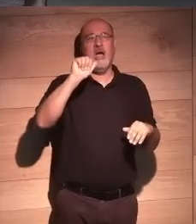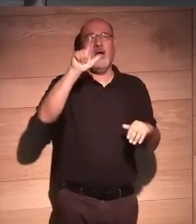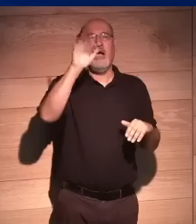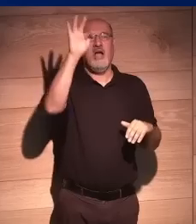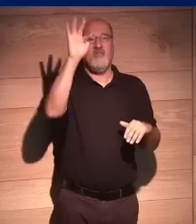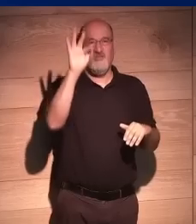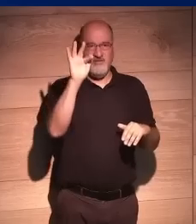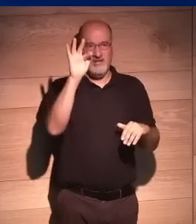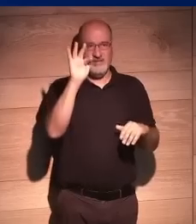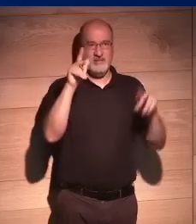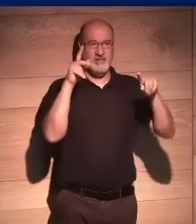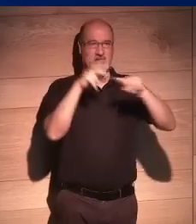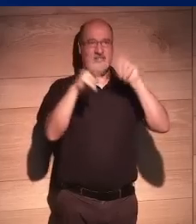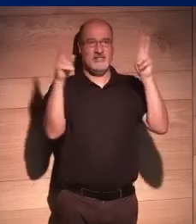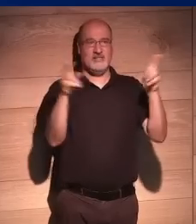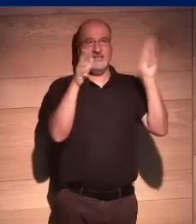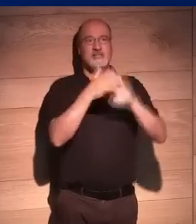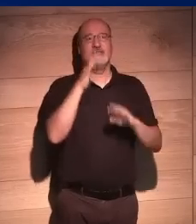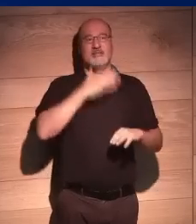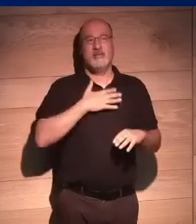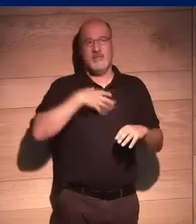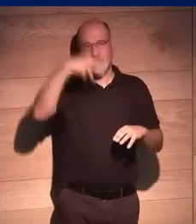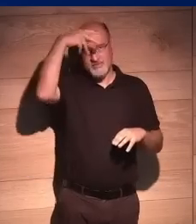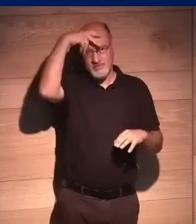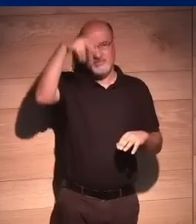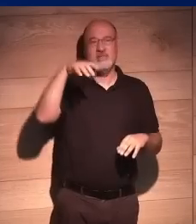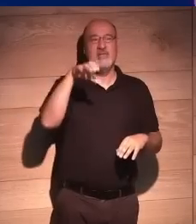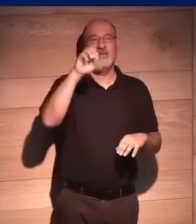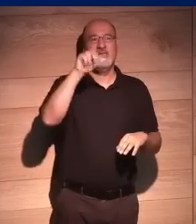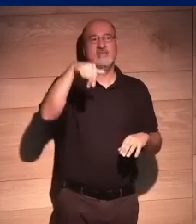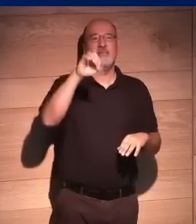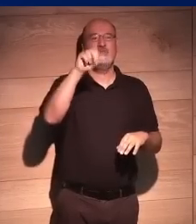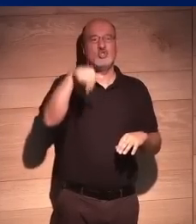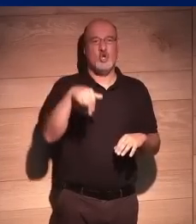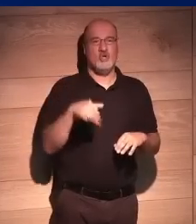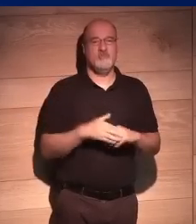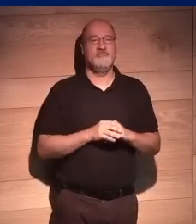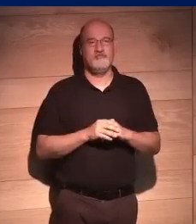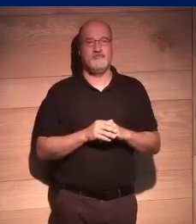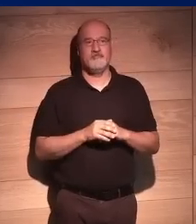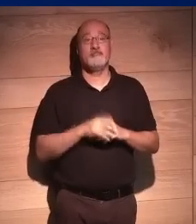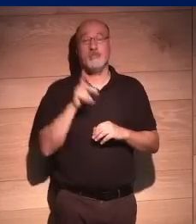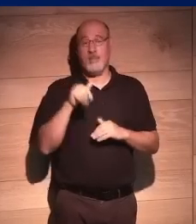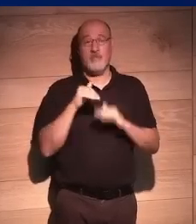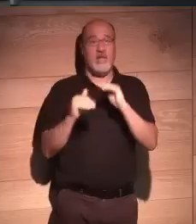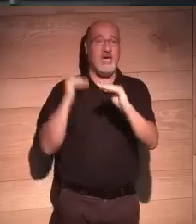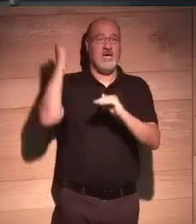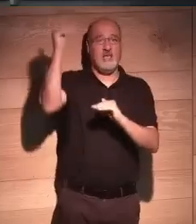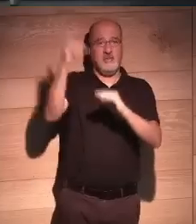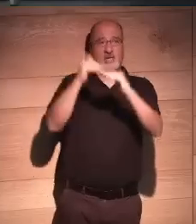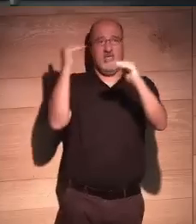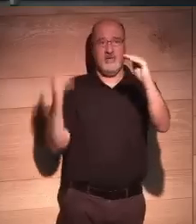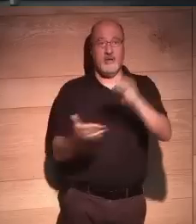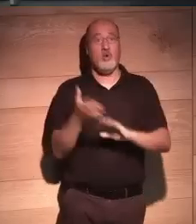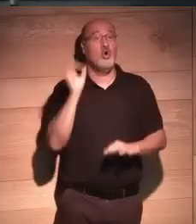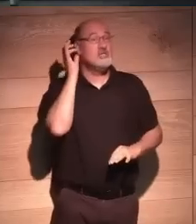Pero, Alf, claro, maravilloso. los Alf, ¿quién no Simpsons recuerda que a Alf? empezaron en casi Los a cada Simpsons. Arriba y abajo. En tu año, en el mío. Las